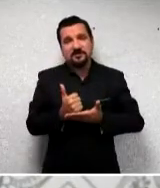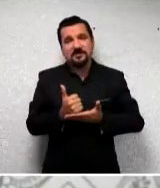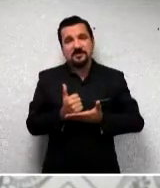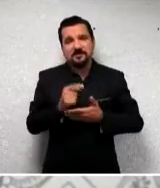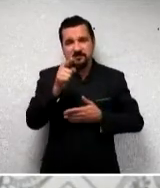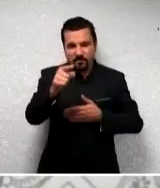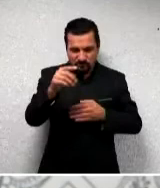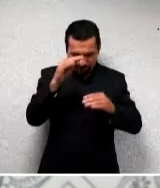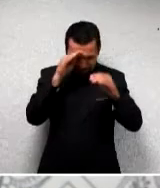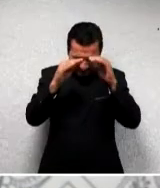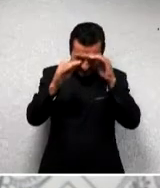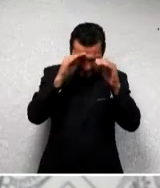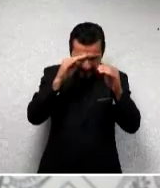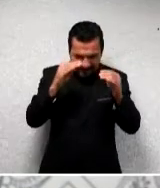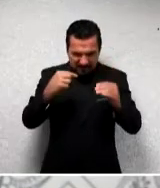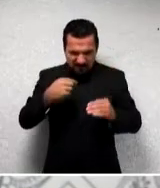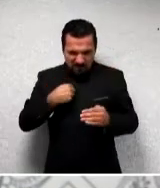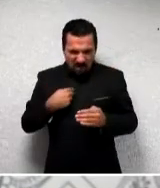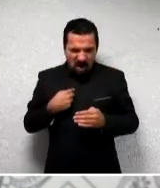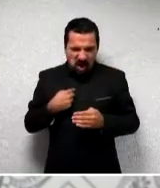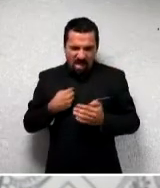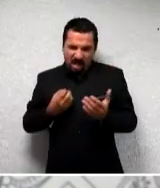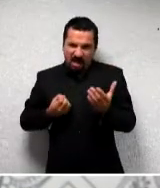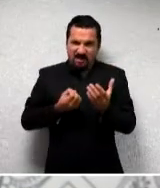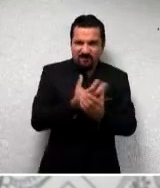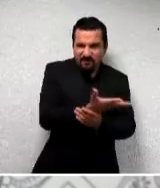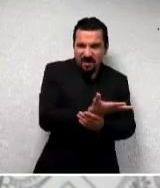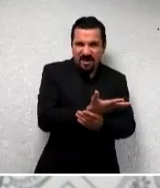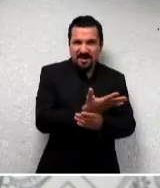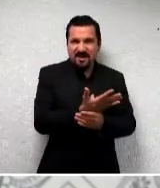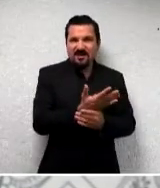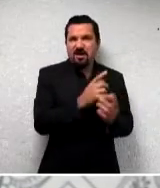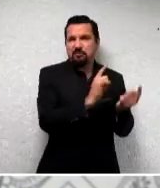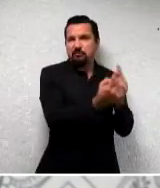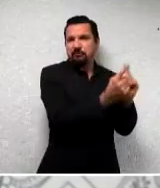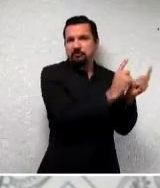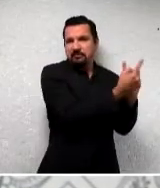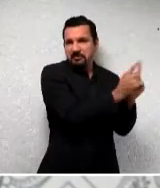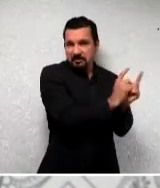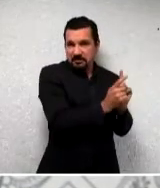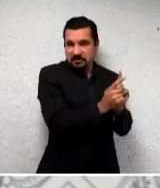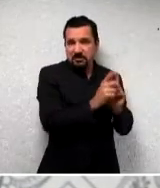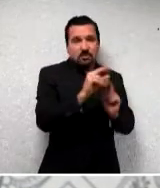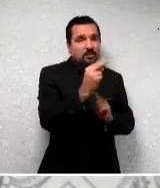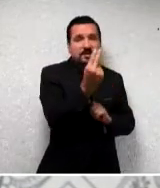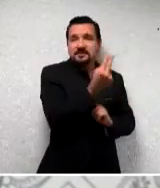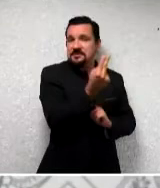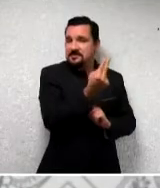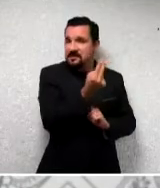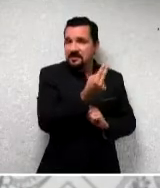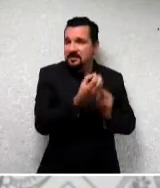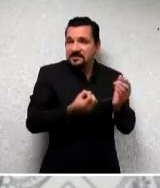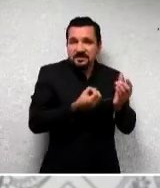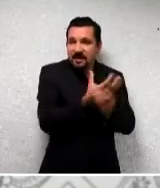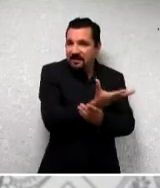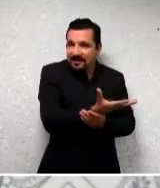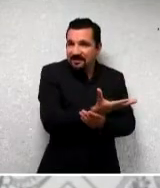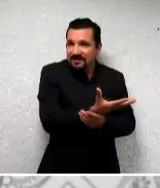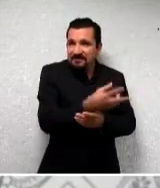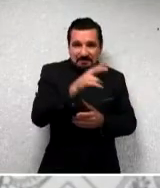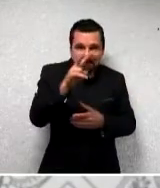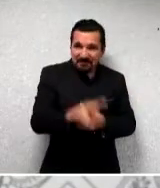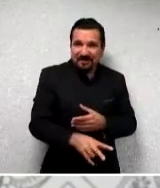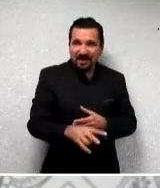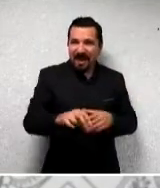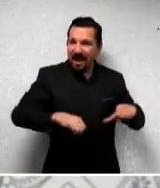consideres que tu decisión de salir de casa sin tener realmente una